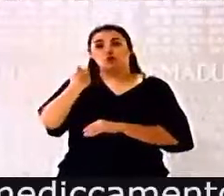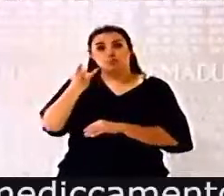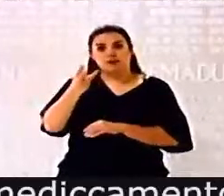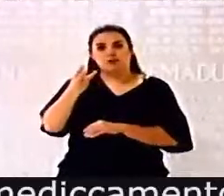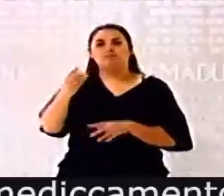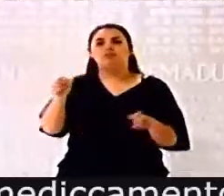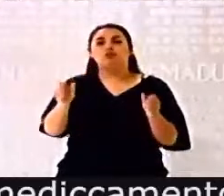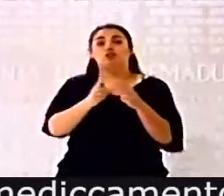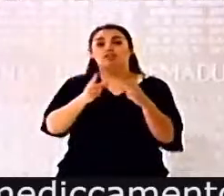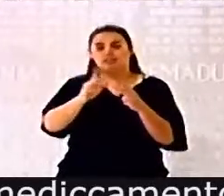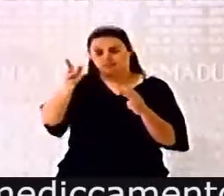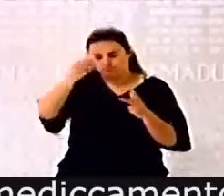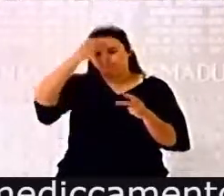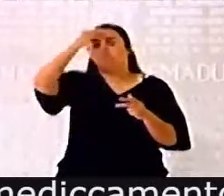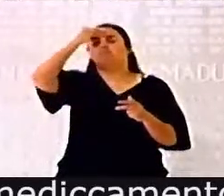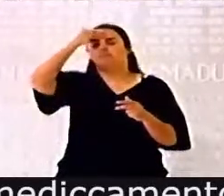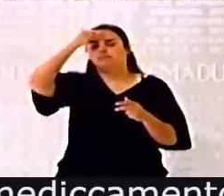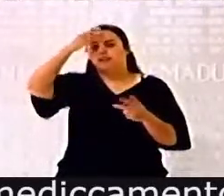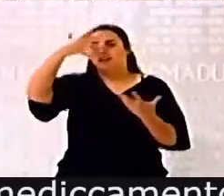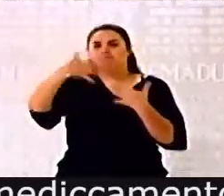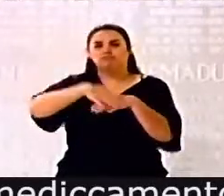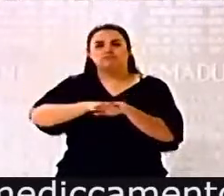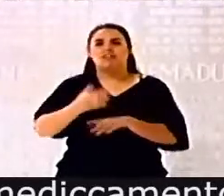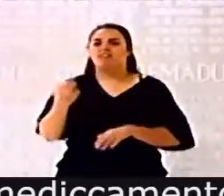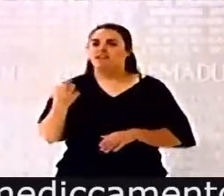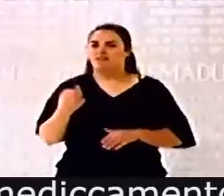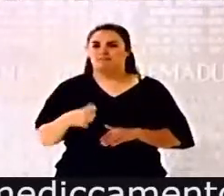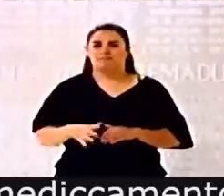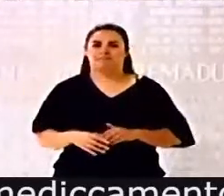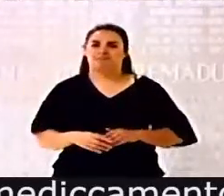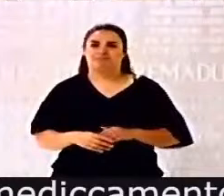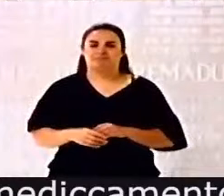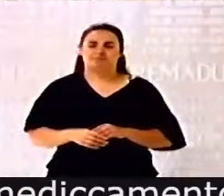la sociedad tiene que interiorizar.